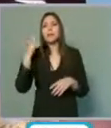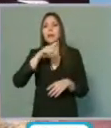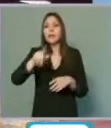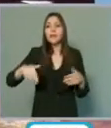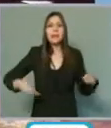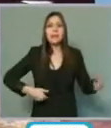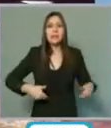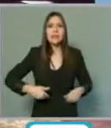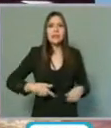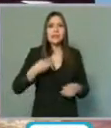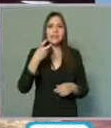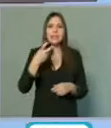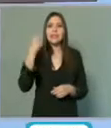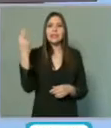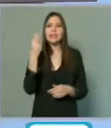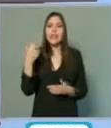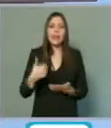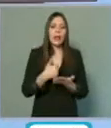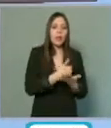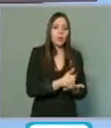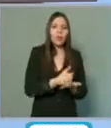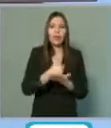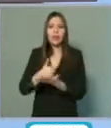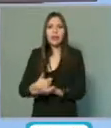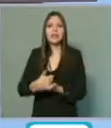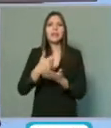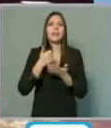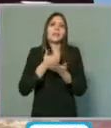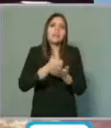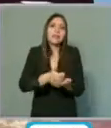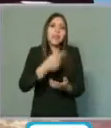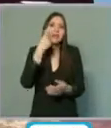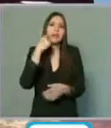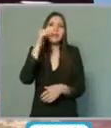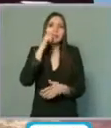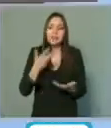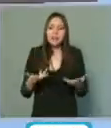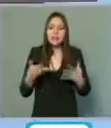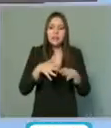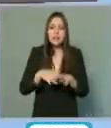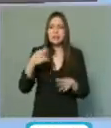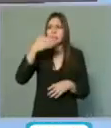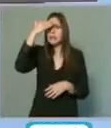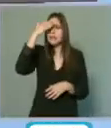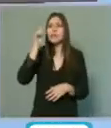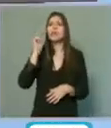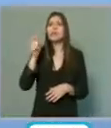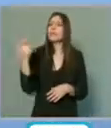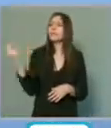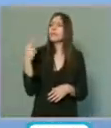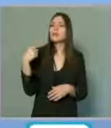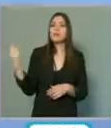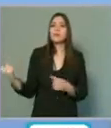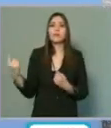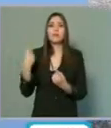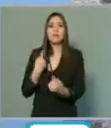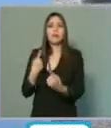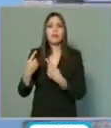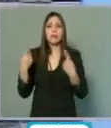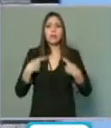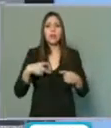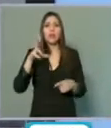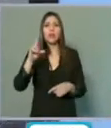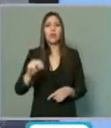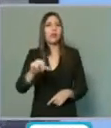pensar es en esa parte de ayudarnos, de complementarnos, de estar siempre al tanto de lo que necesita el otro y al revés. No